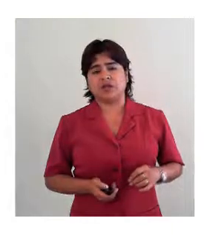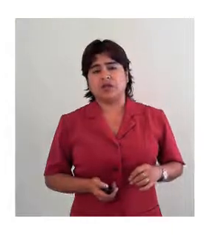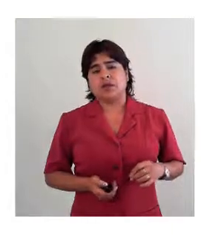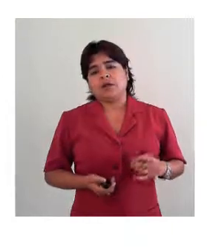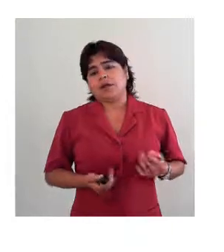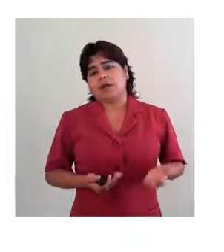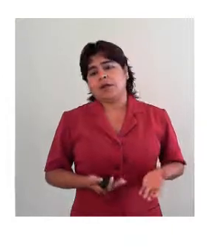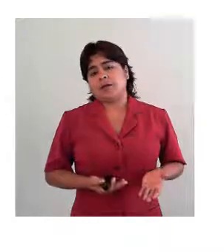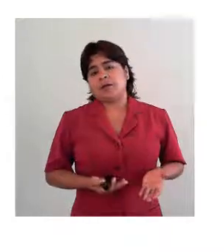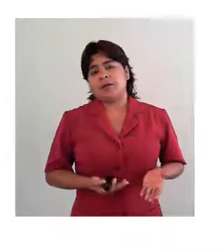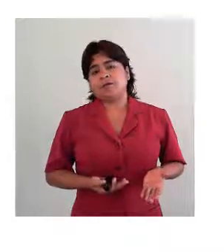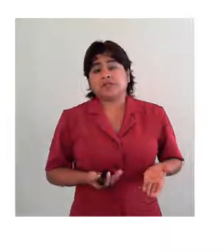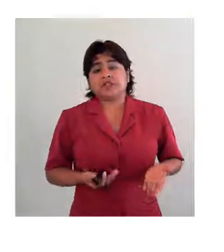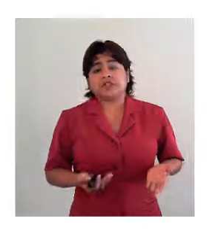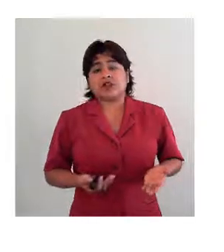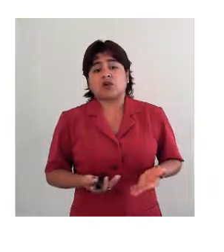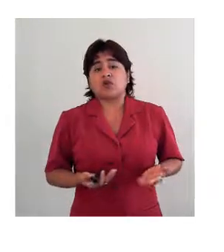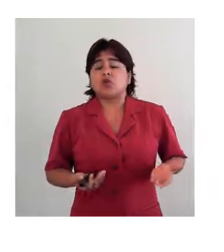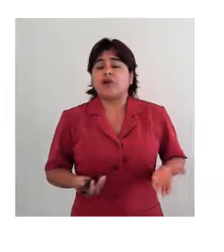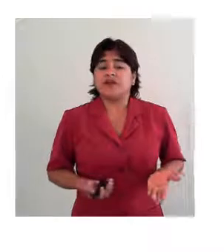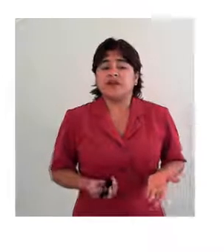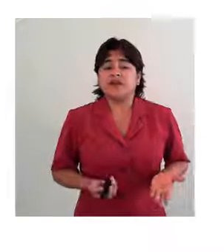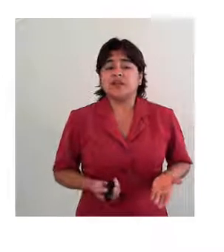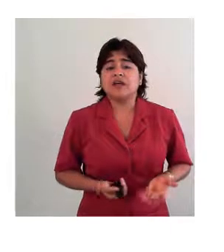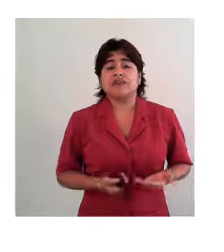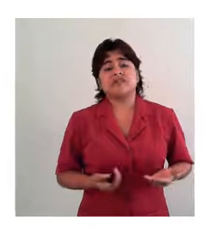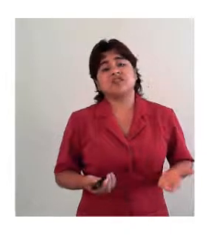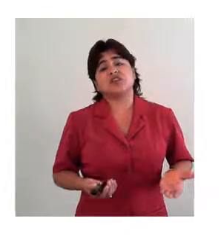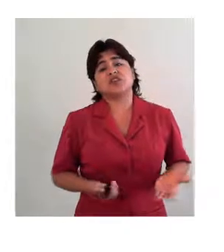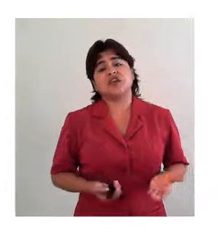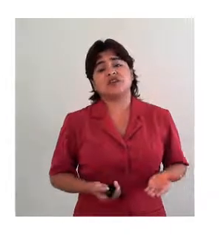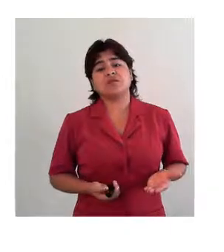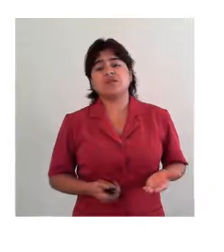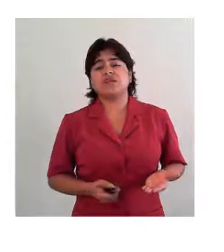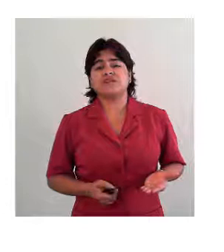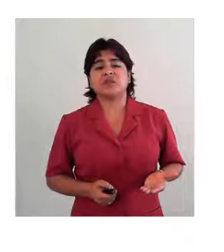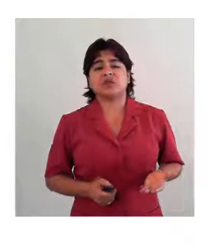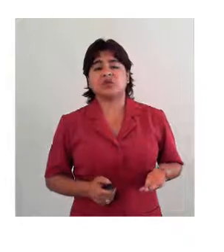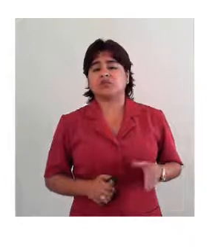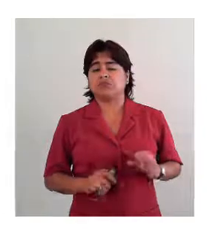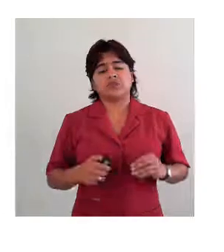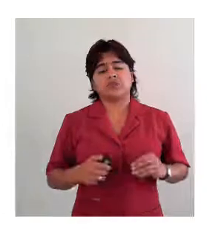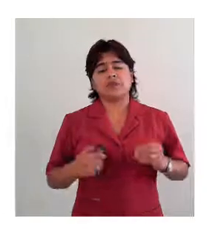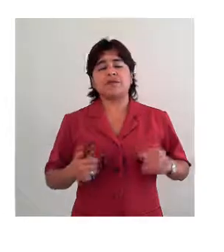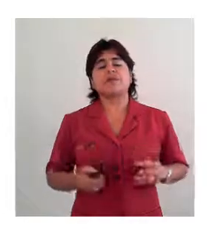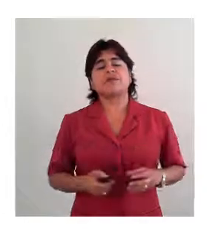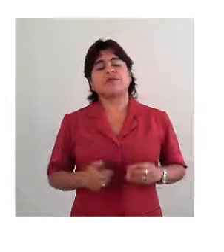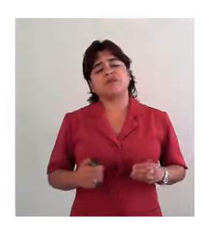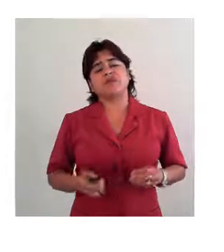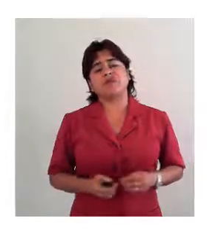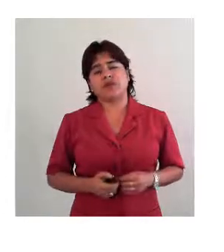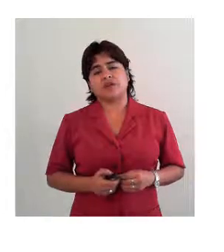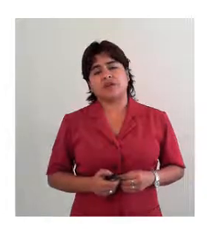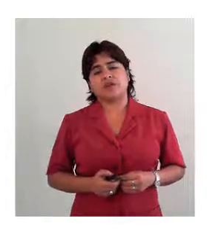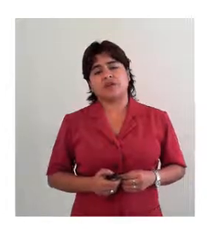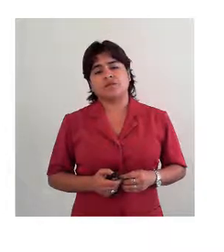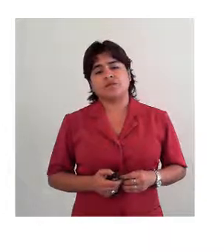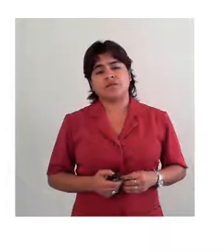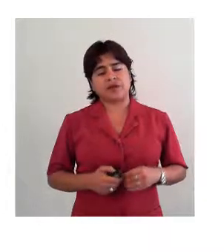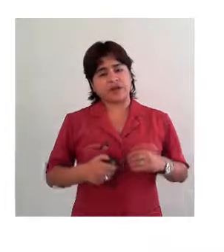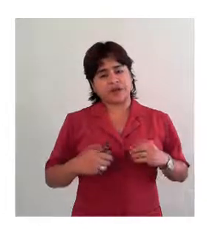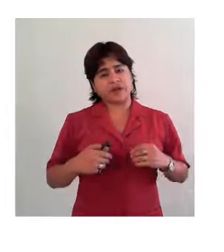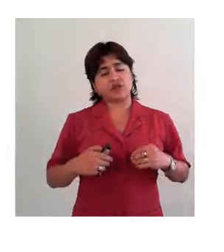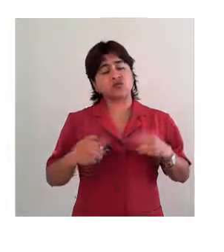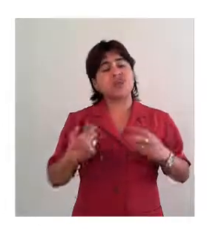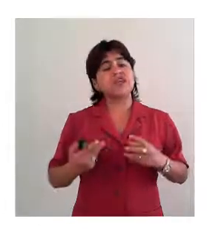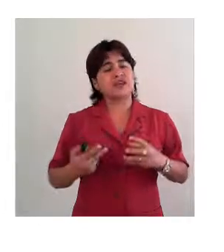nacional. Que sin desarrollo no hay seguridad y sin seguridad tampoco hay desarrollo. Debemos empezar por eso,